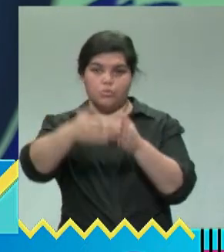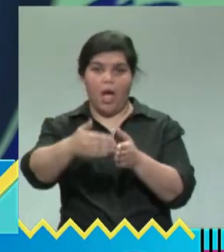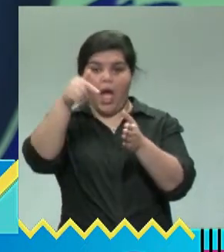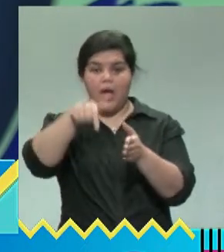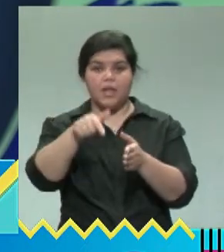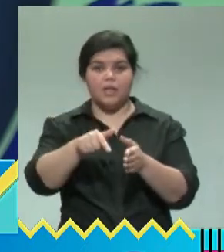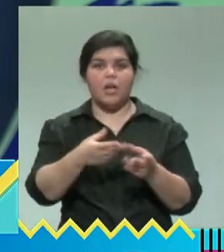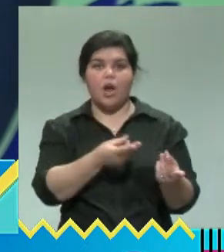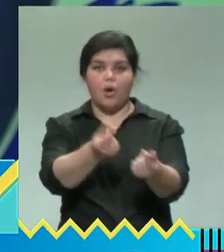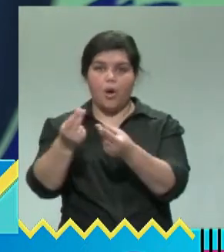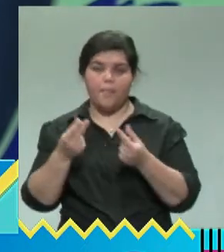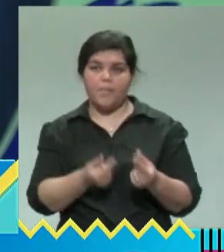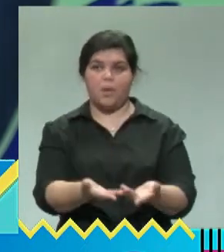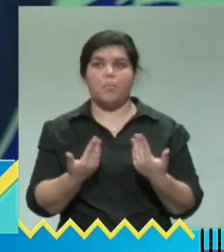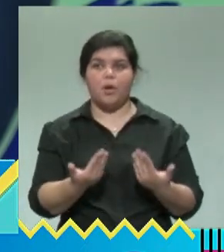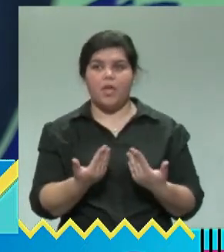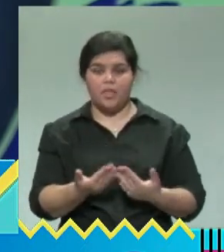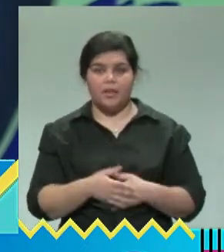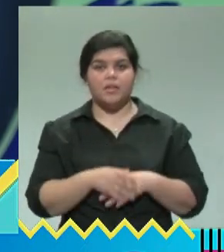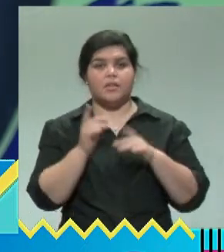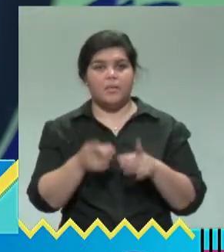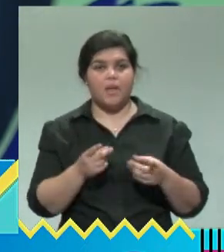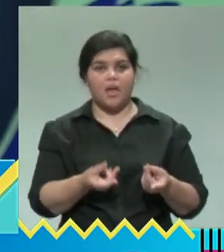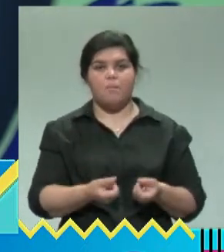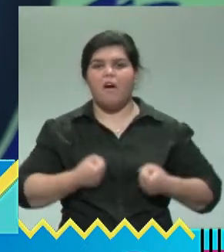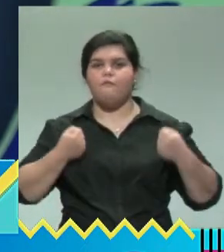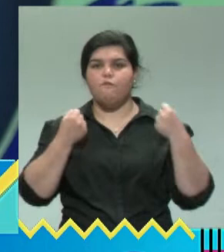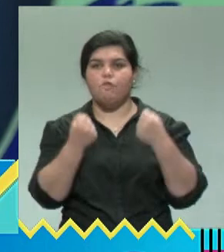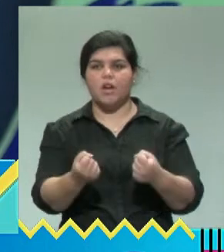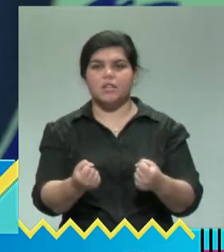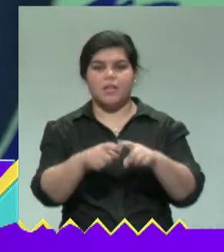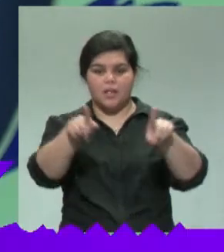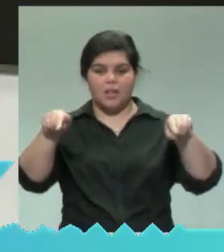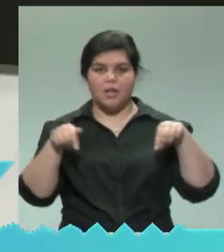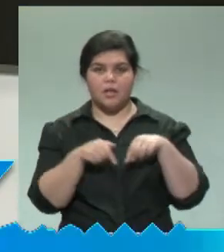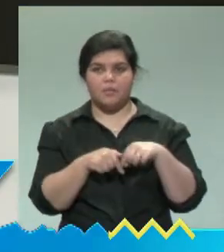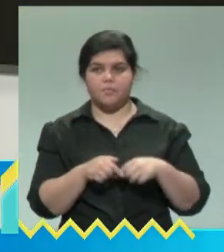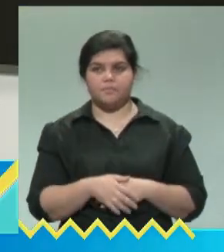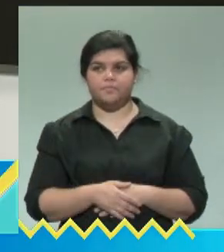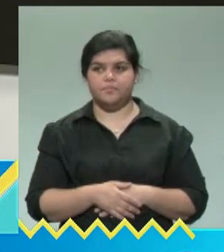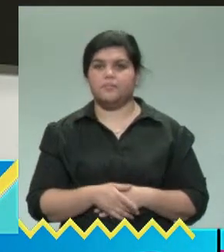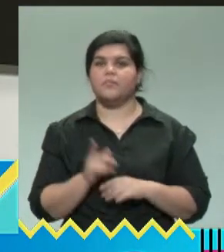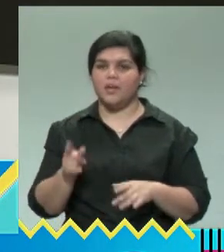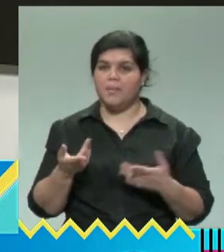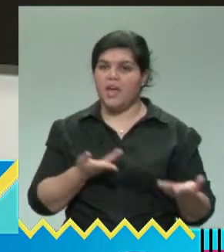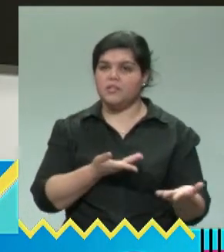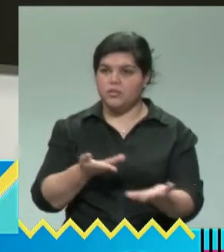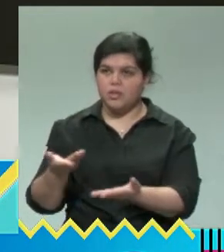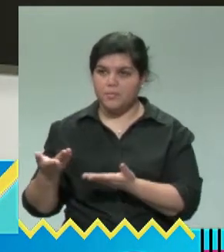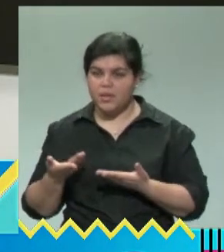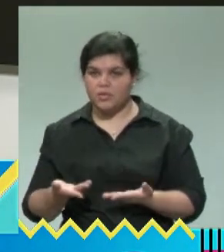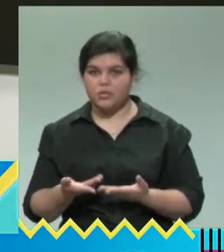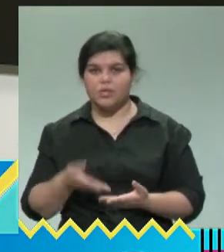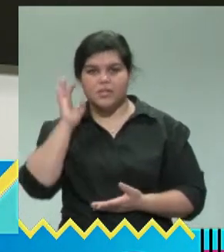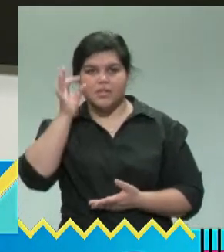a poder mejorar nuestro arbolado, pero también a fortalecer nuestra herramienta, que es el vivero, ¿no? Bien, ahí van a tener el asesoramiento ese que decíamos, la especie en